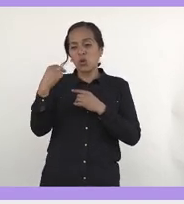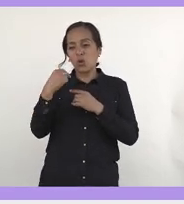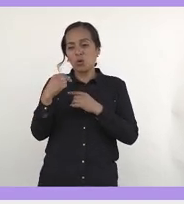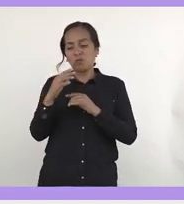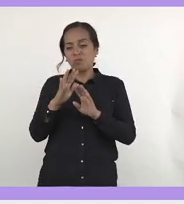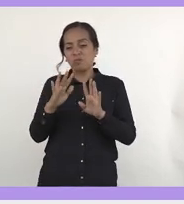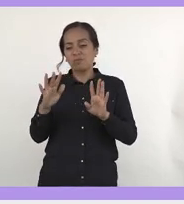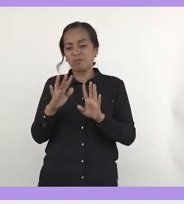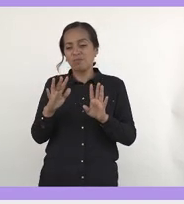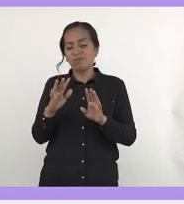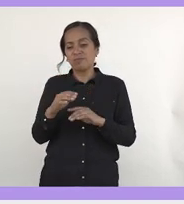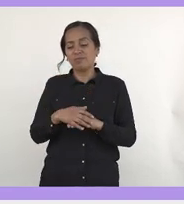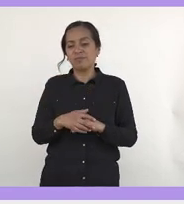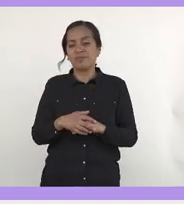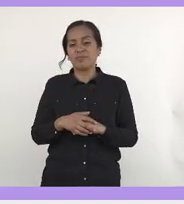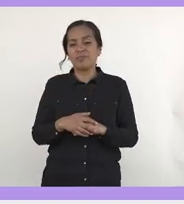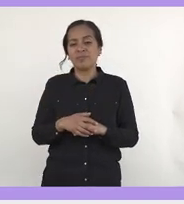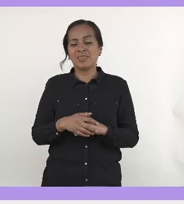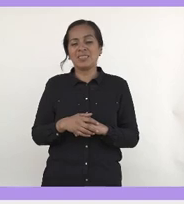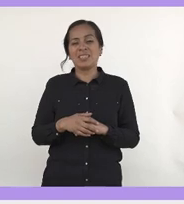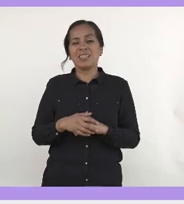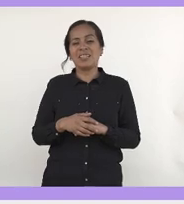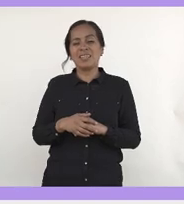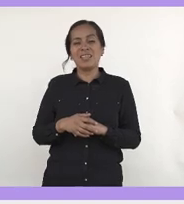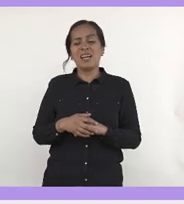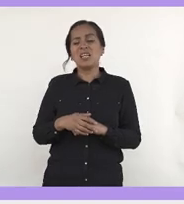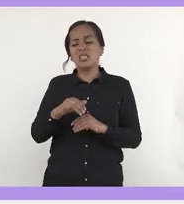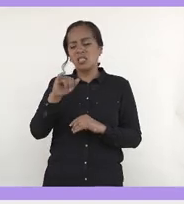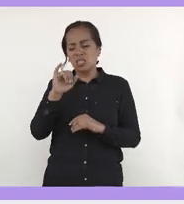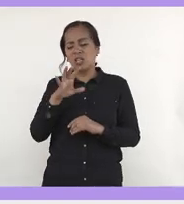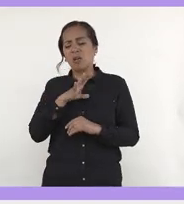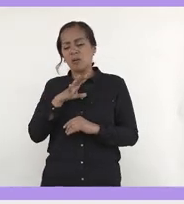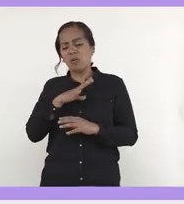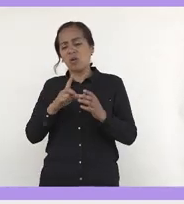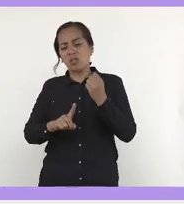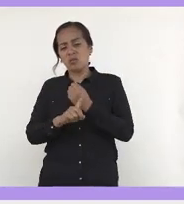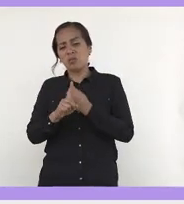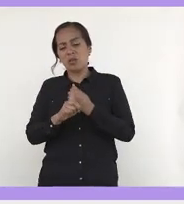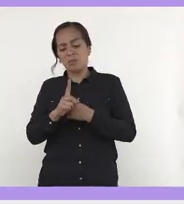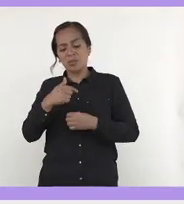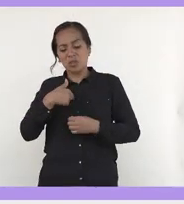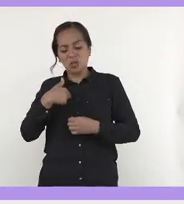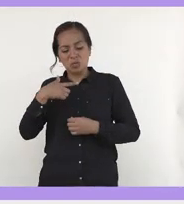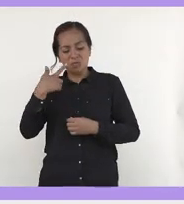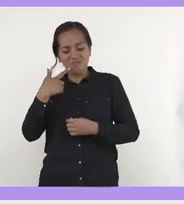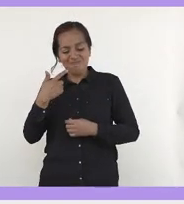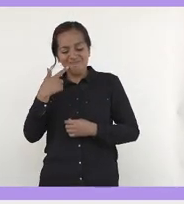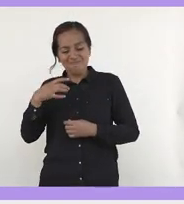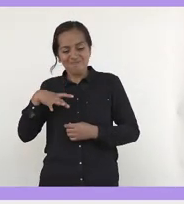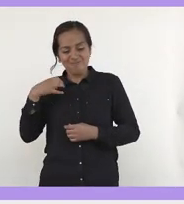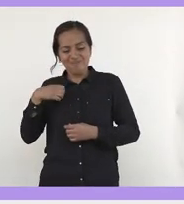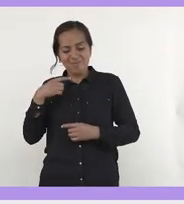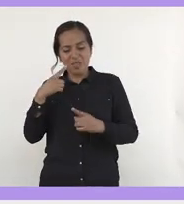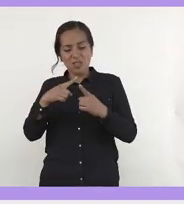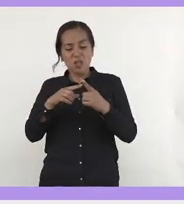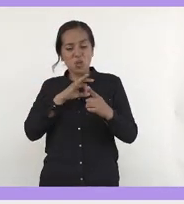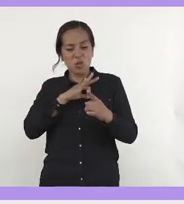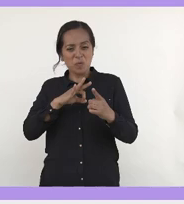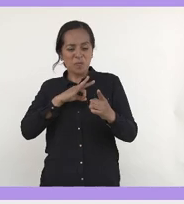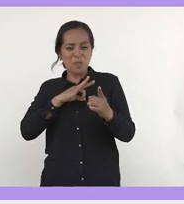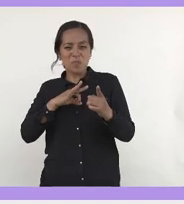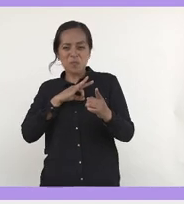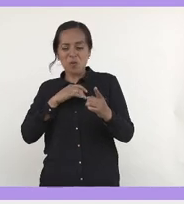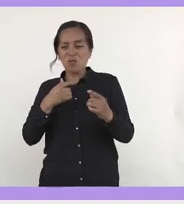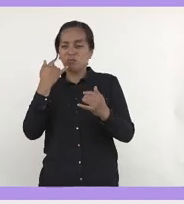wayer the Highway así o no entonces han habido retos de los que he tenido yo que probarme a mí misma una y otra vez una que puedo reinventarme